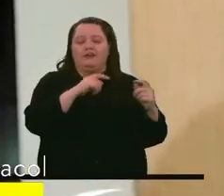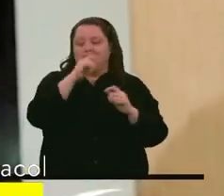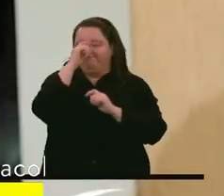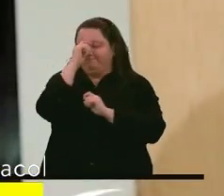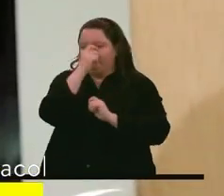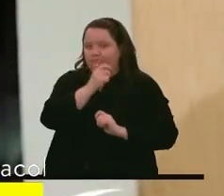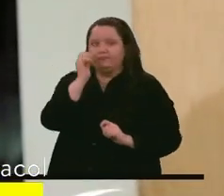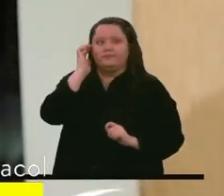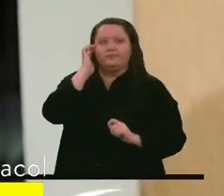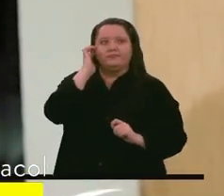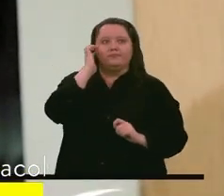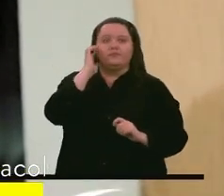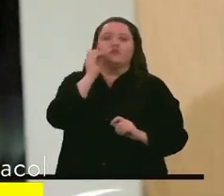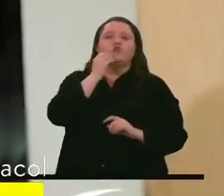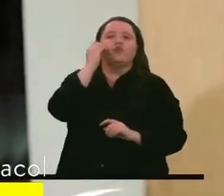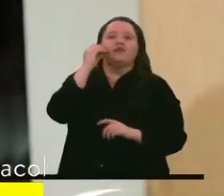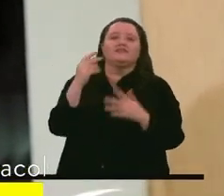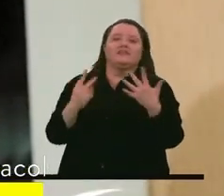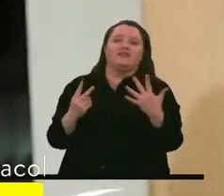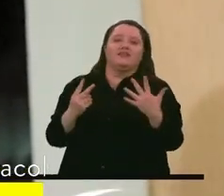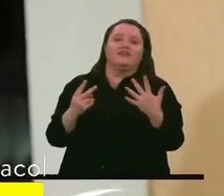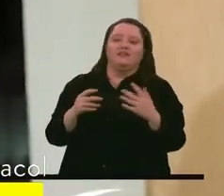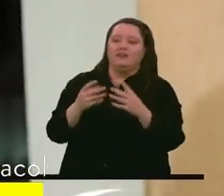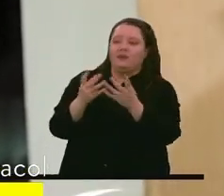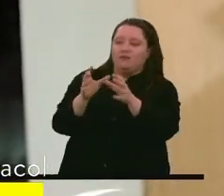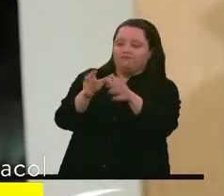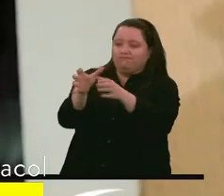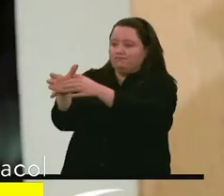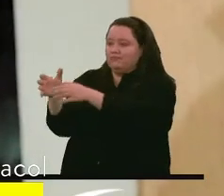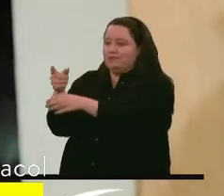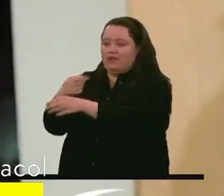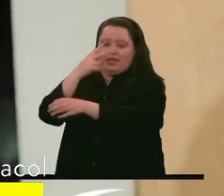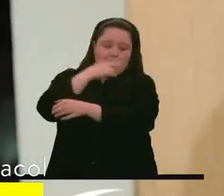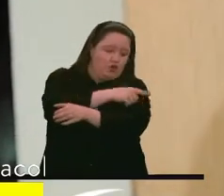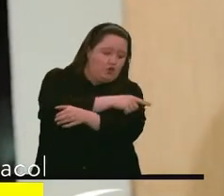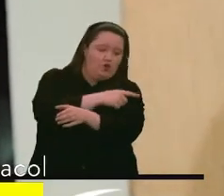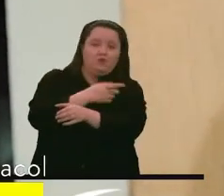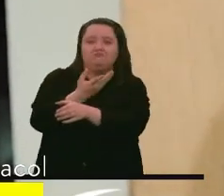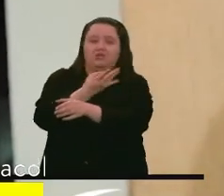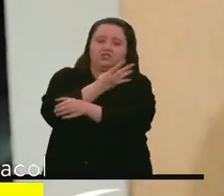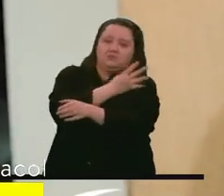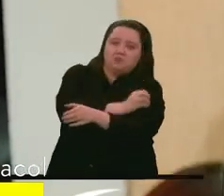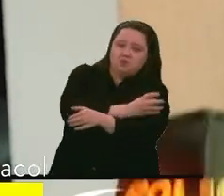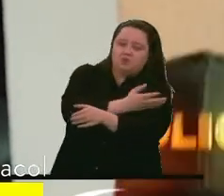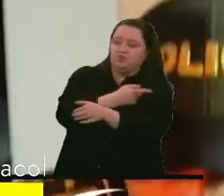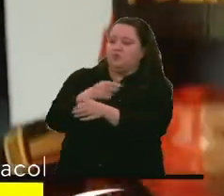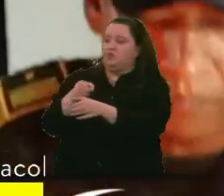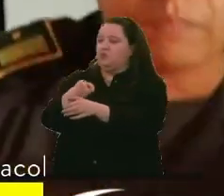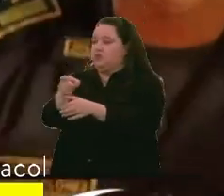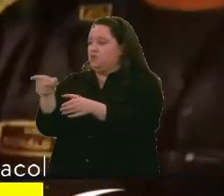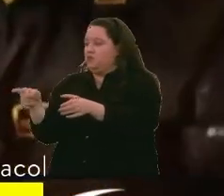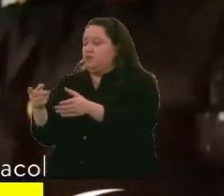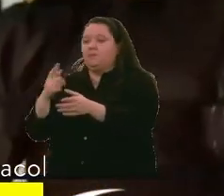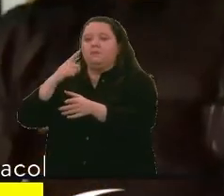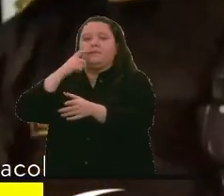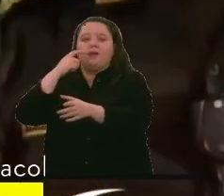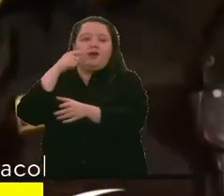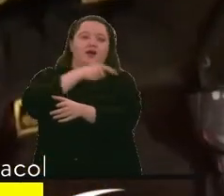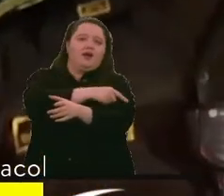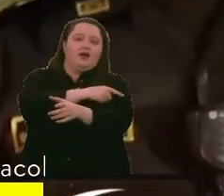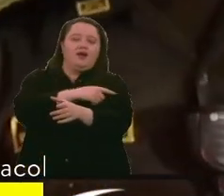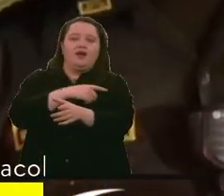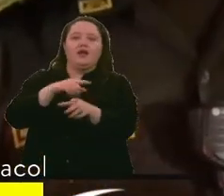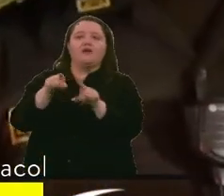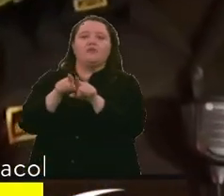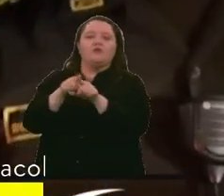Hay 7 hogares que lloran hijos, que lloran esposos, que lloran padres, que